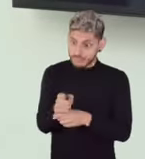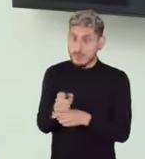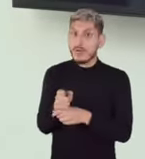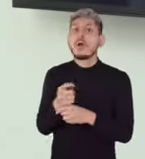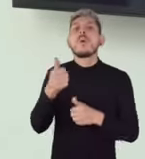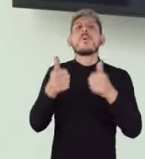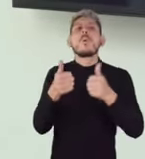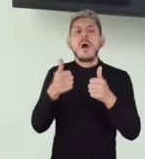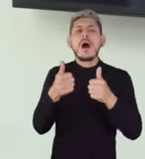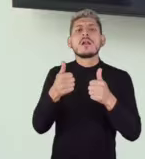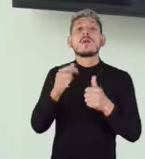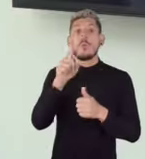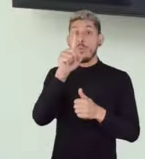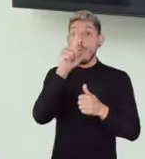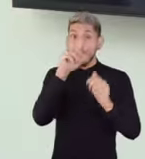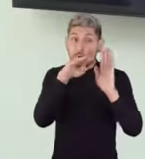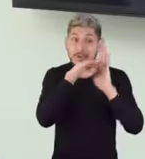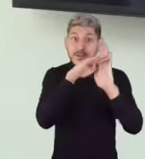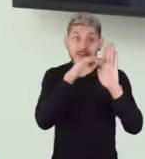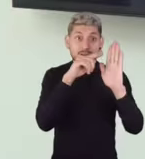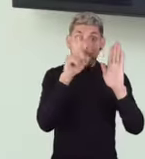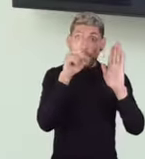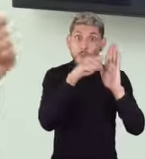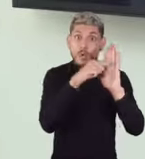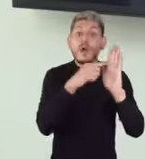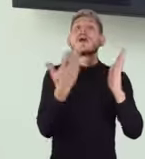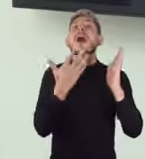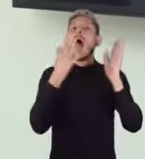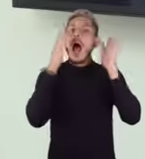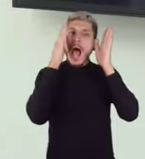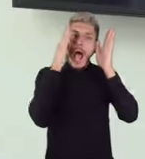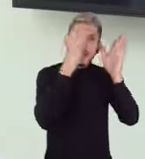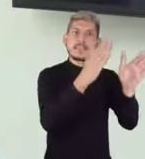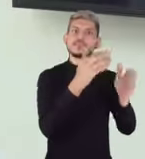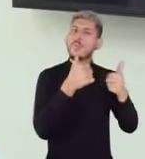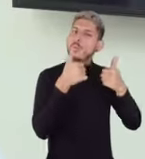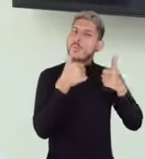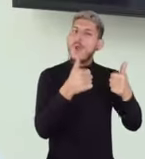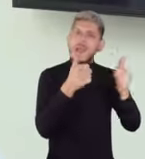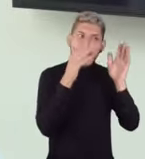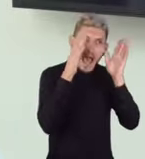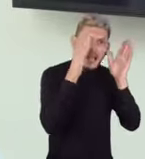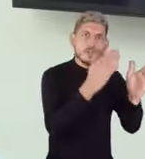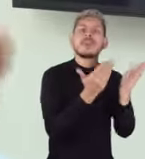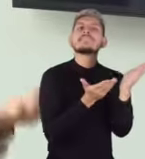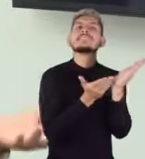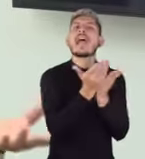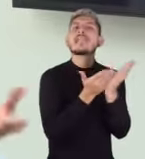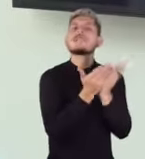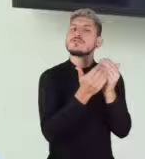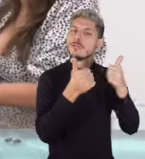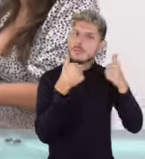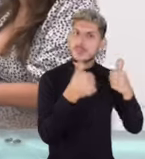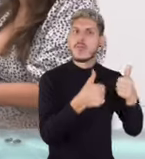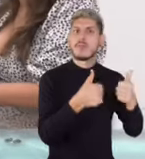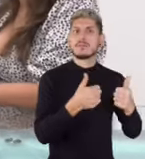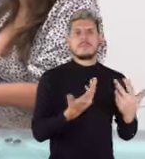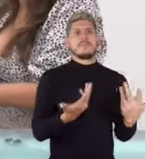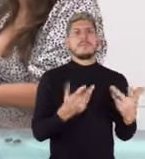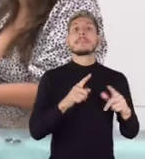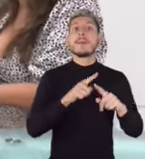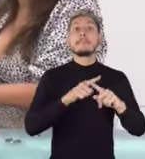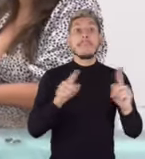parámetros es justamente la atención al usuario, la buena atención, la calidad del servicio. Así es. Imagínate, si tenemos